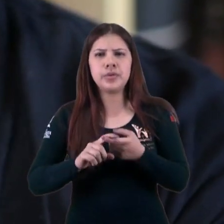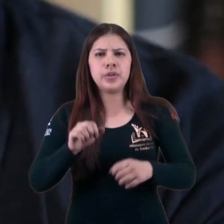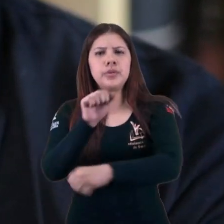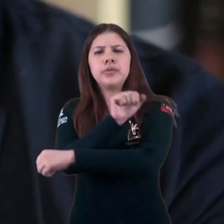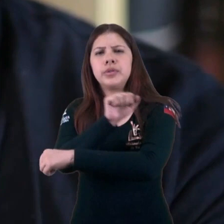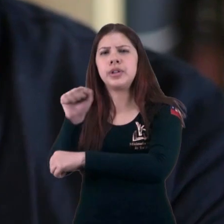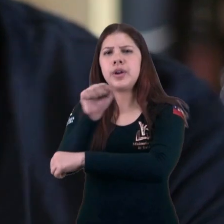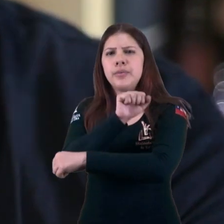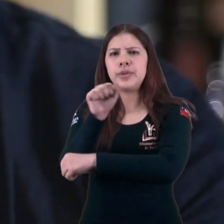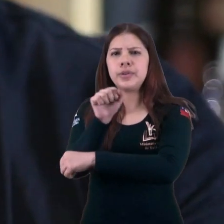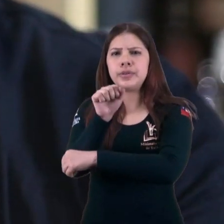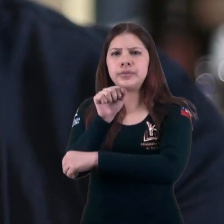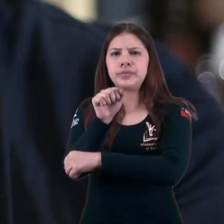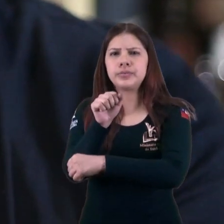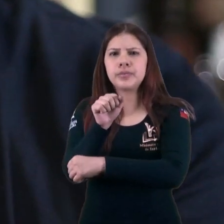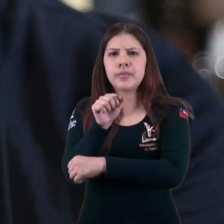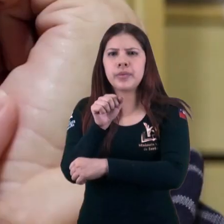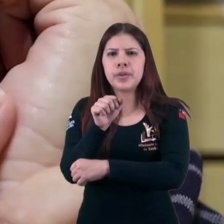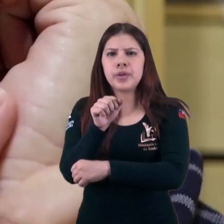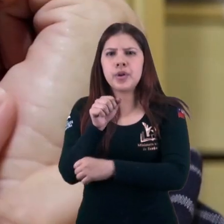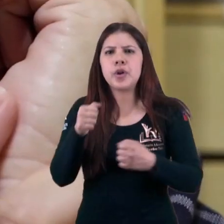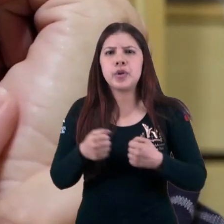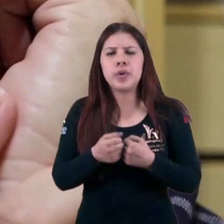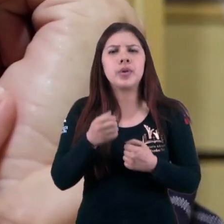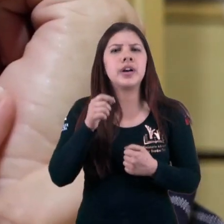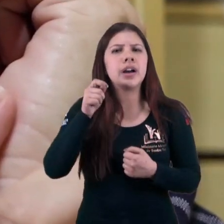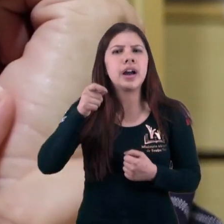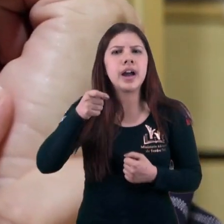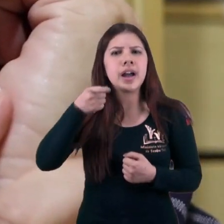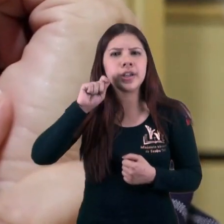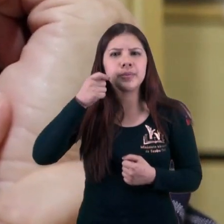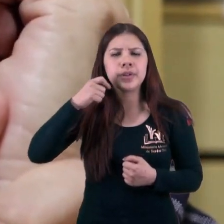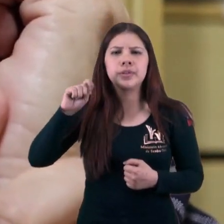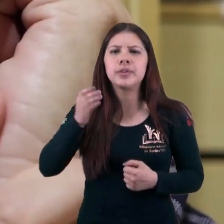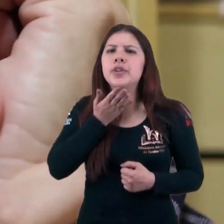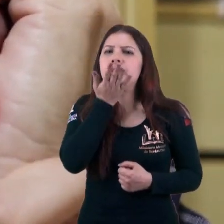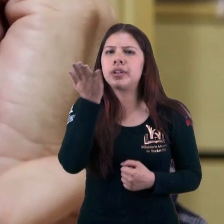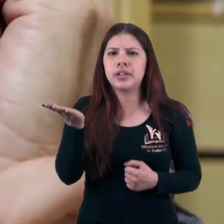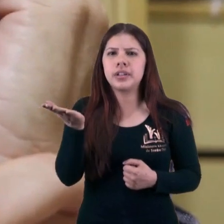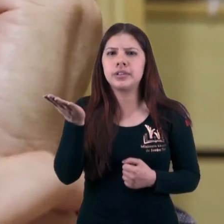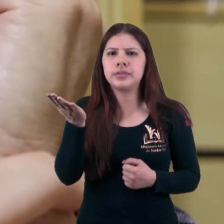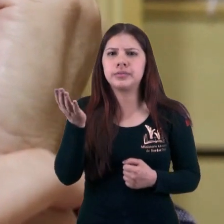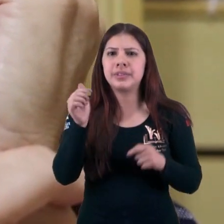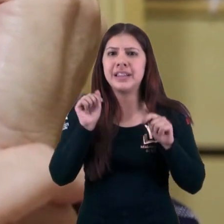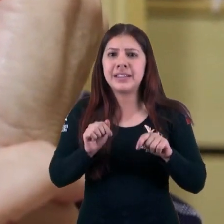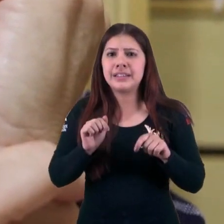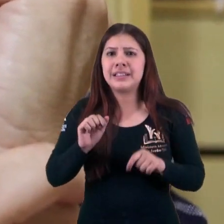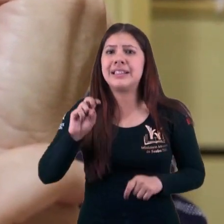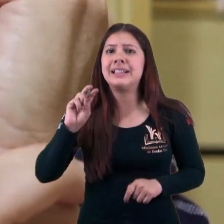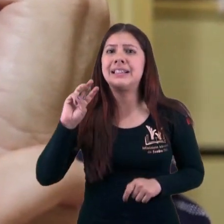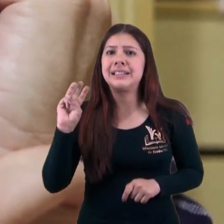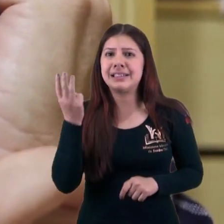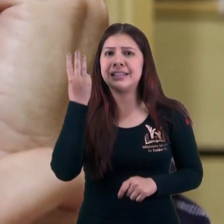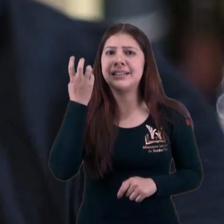Entregaba asesinas y congelados a los almacenes que estaban en la orilla de la carretera. Esta era la tercera vez